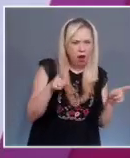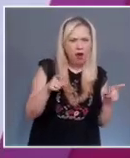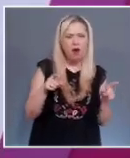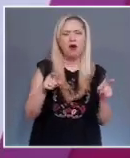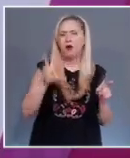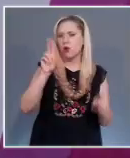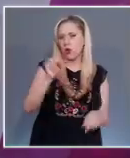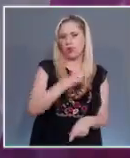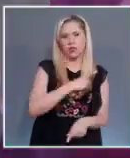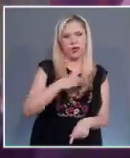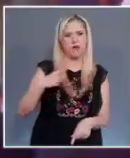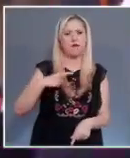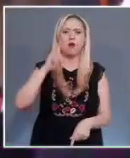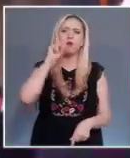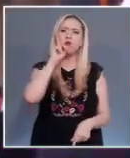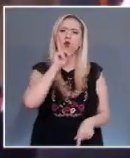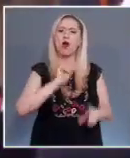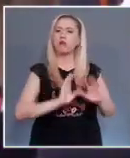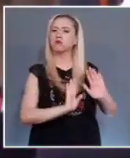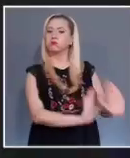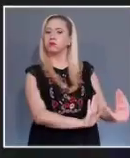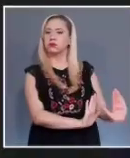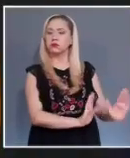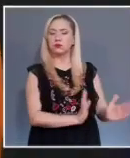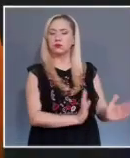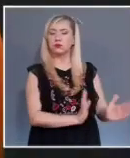que se dedican a la política.